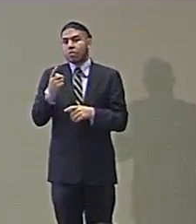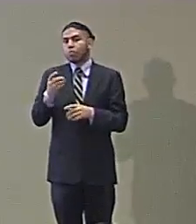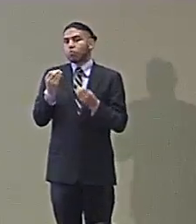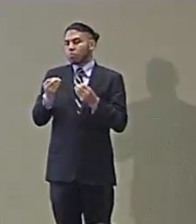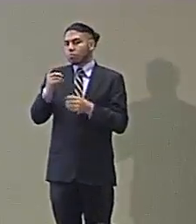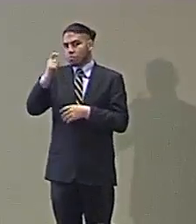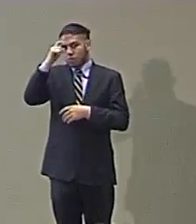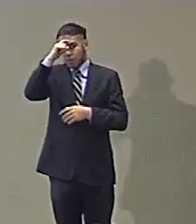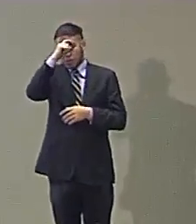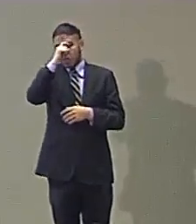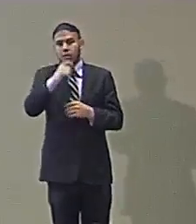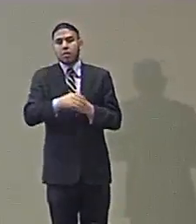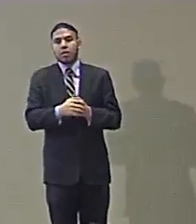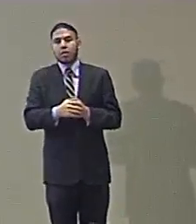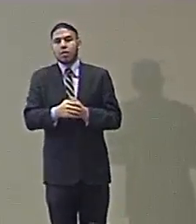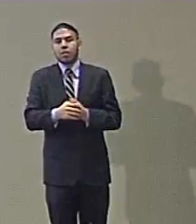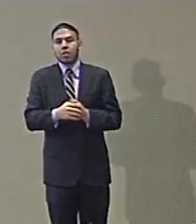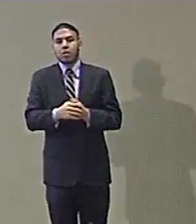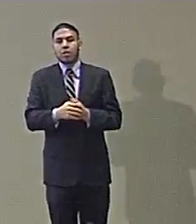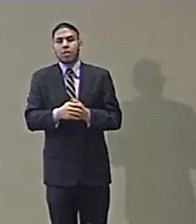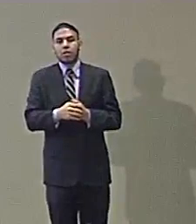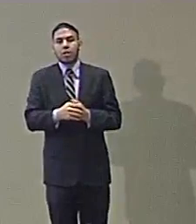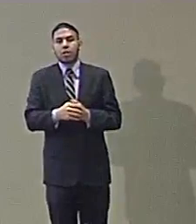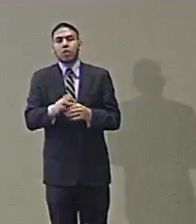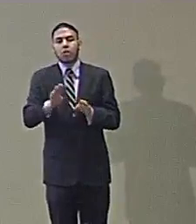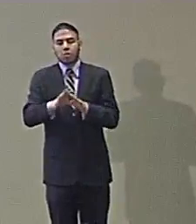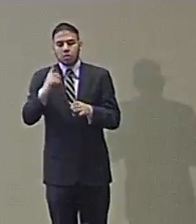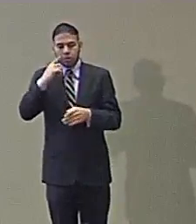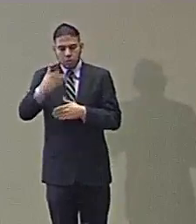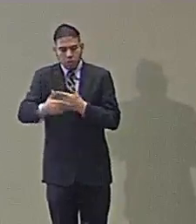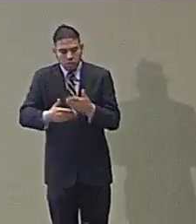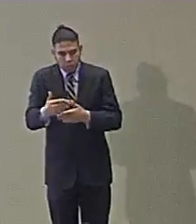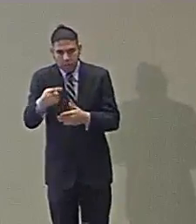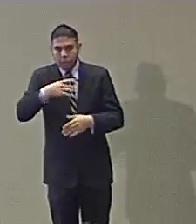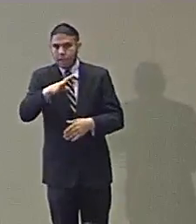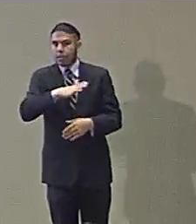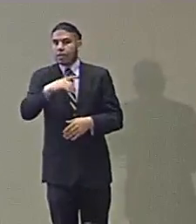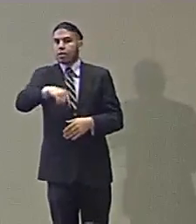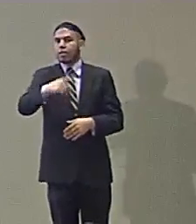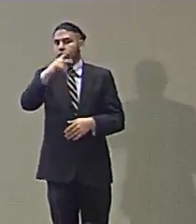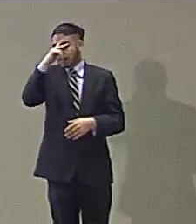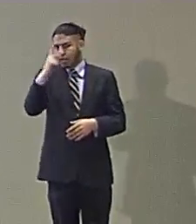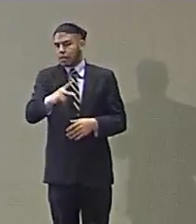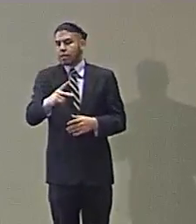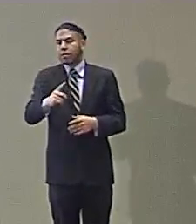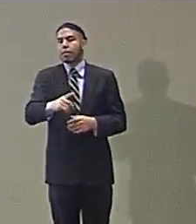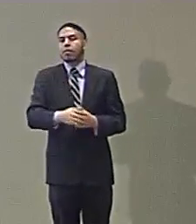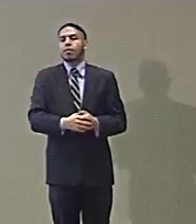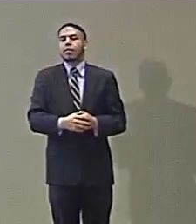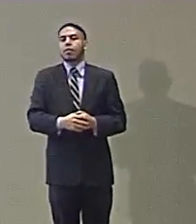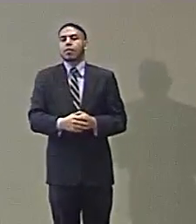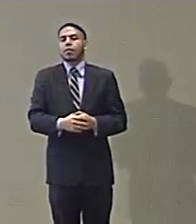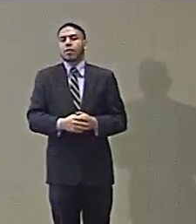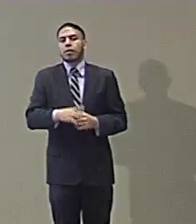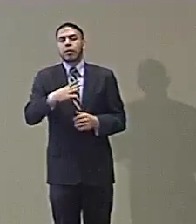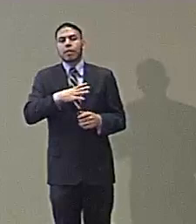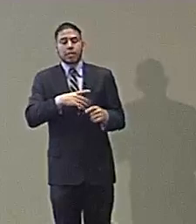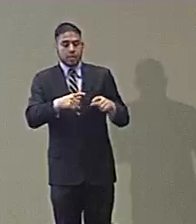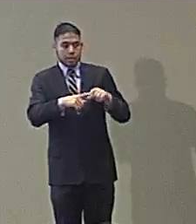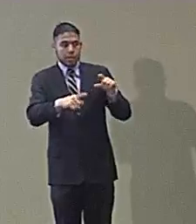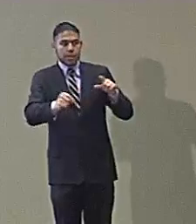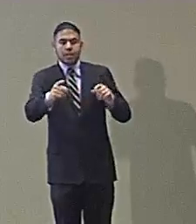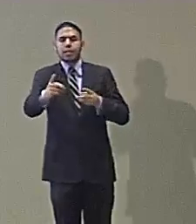substituir personas en una industria de servicios como la que tenemos en nuestro país pero sobre todo también es un sector que promueve el desarrollo